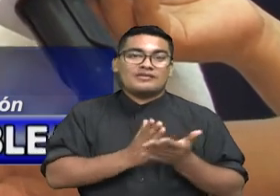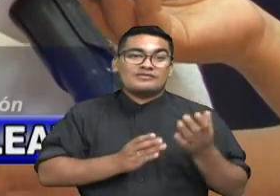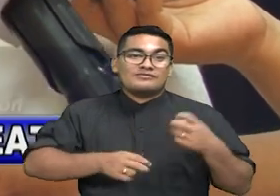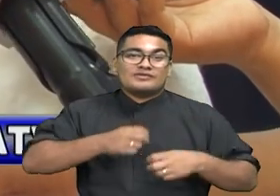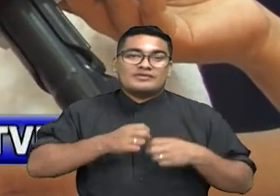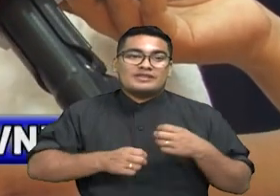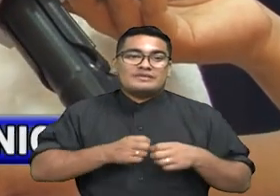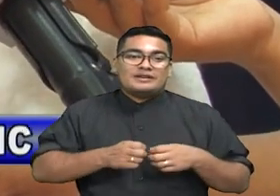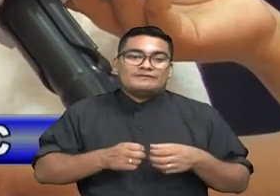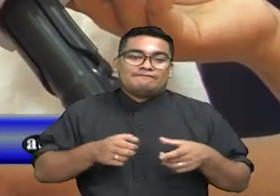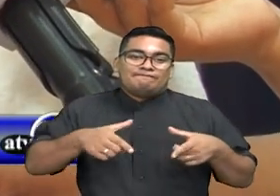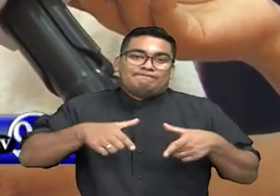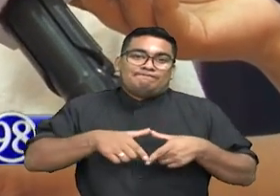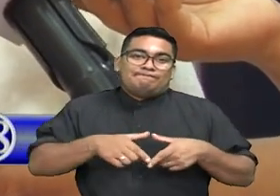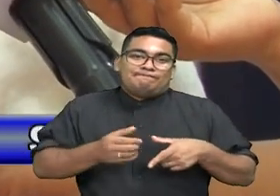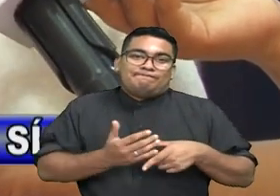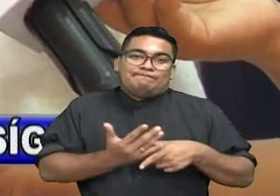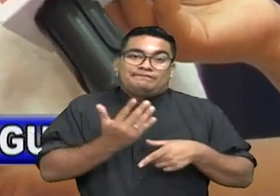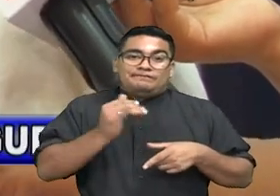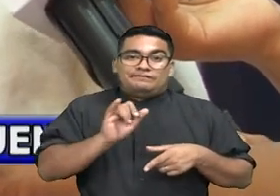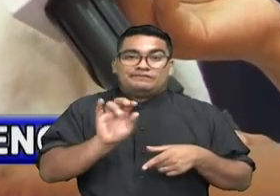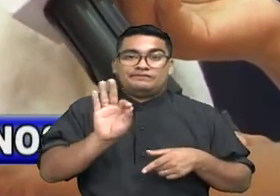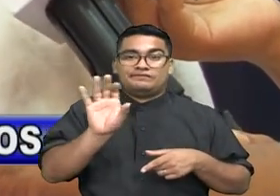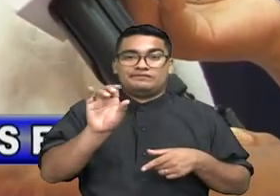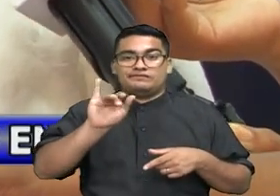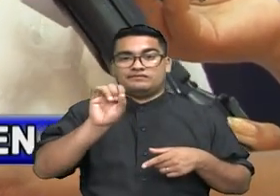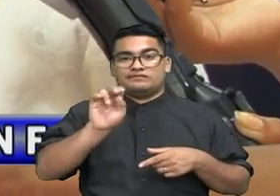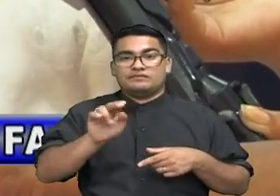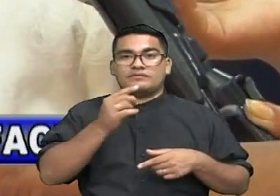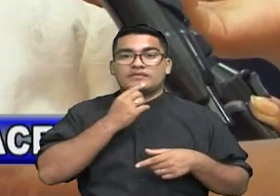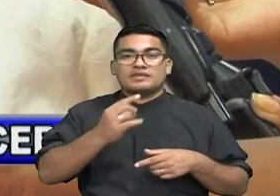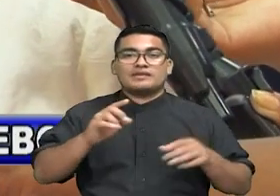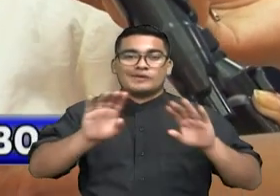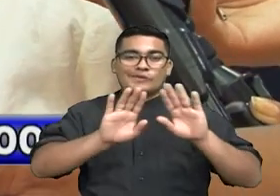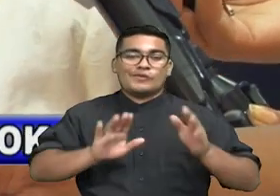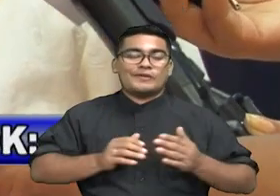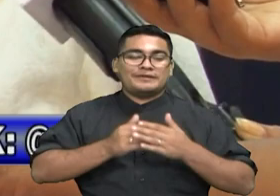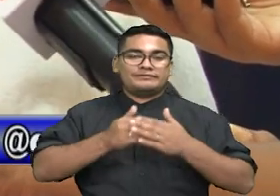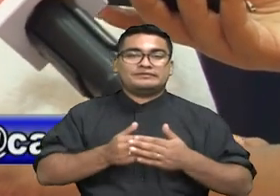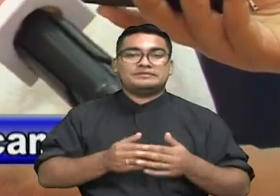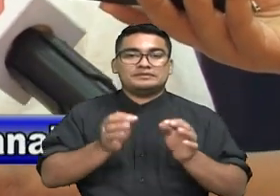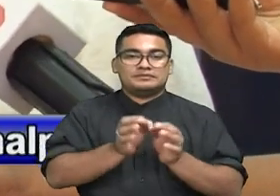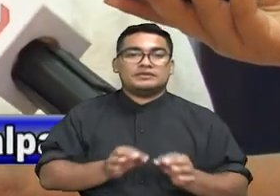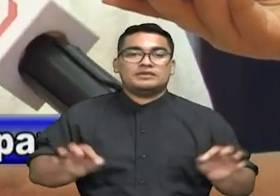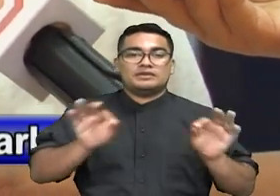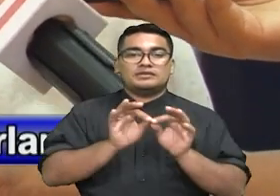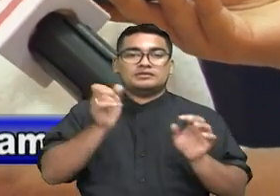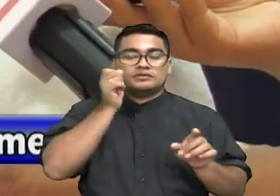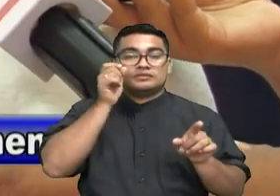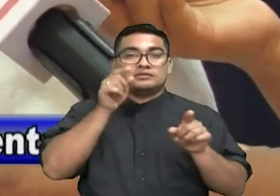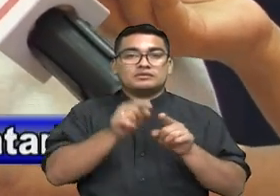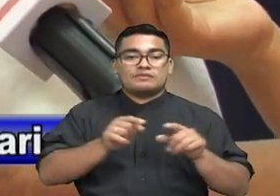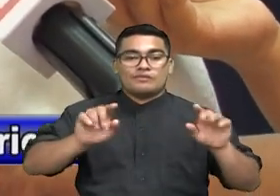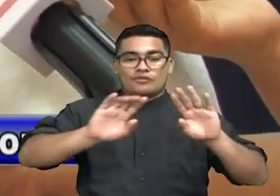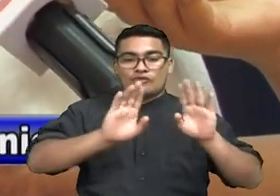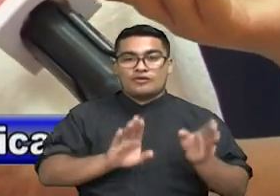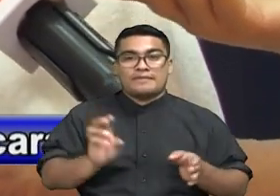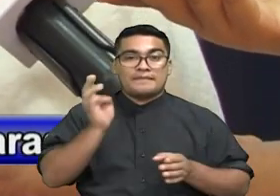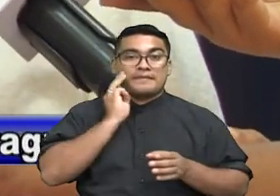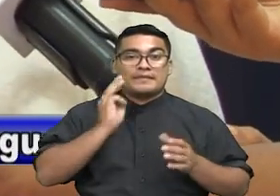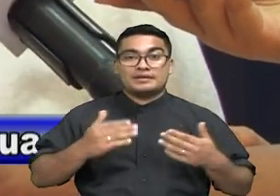pueda tener esta paciente durante el embarazo. Y todo esto, como les decía, con el propósito de garantizar la salud de la madre